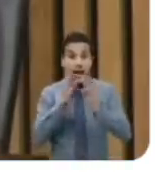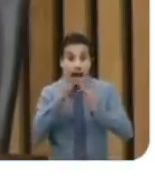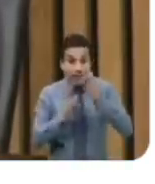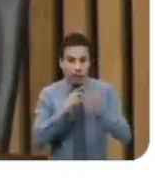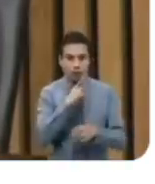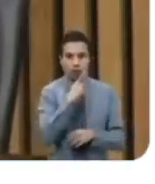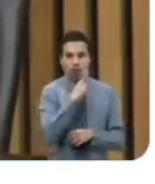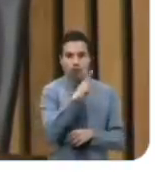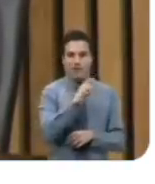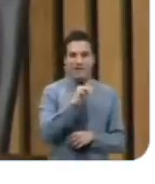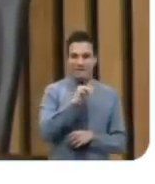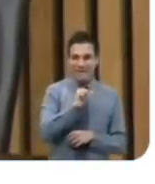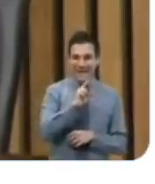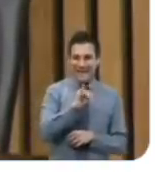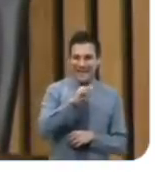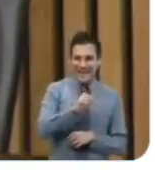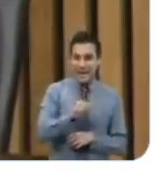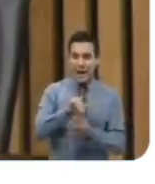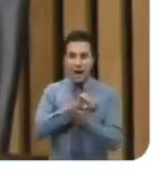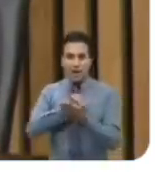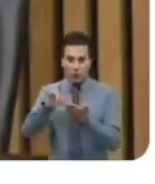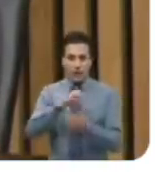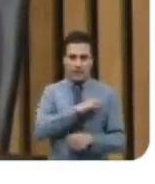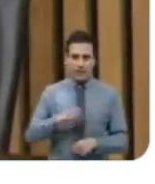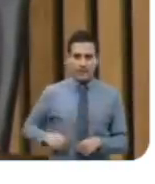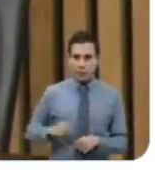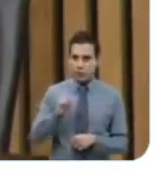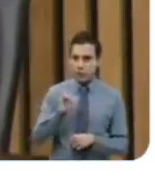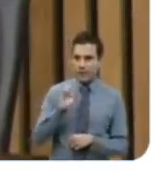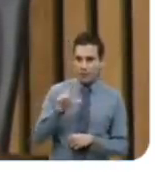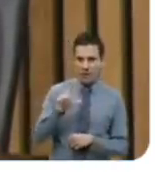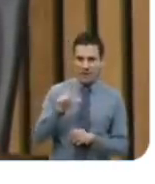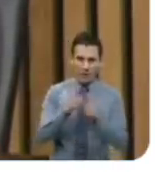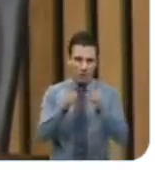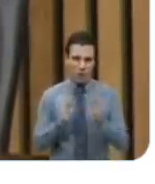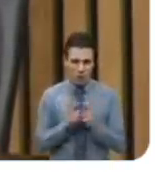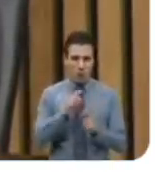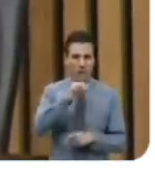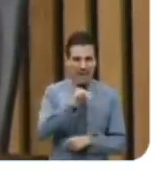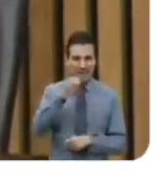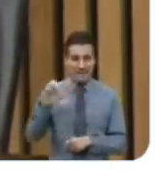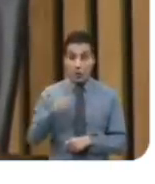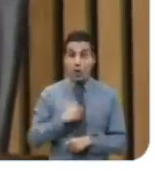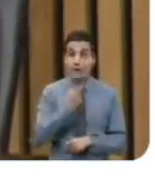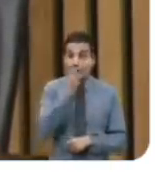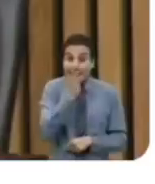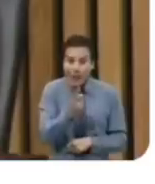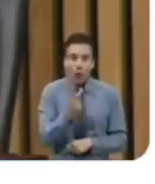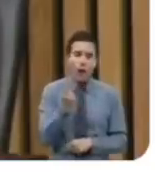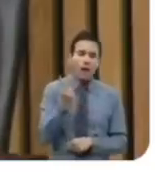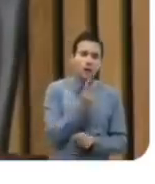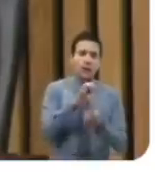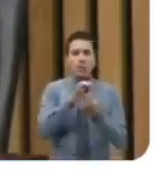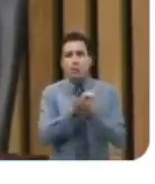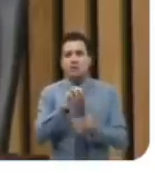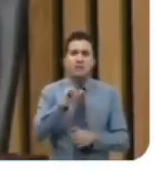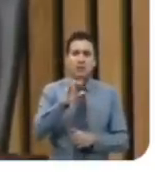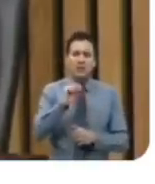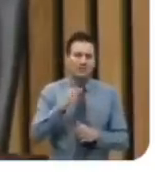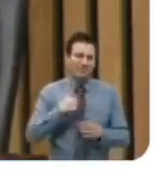en favor del candidato samuel garcía del movimiento ciudadano que repito no me importa si es su esposo o